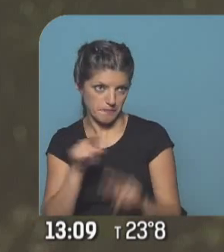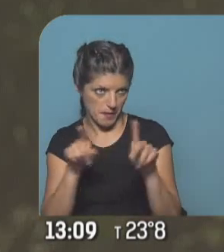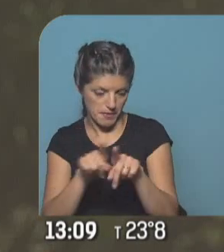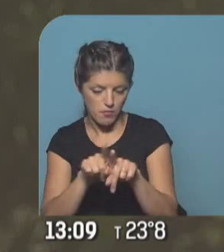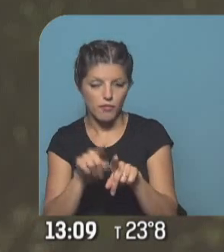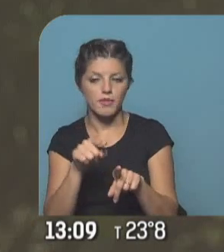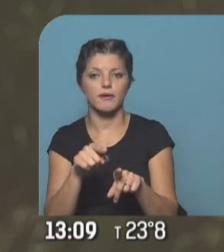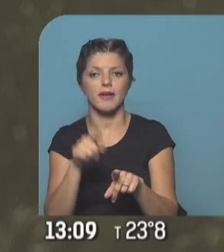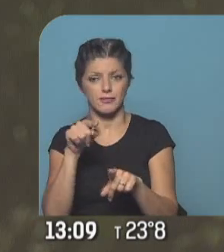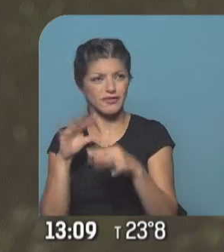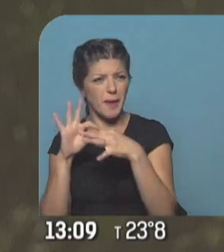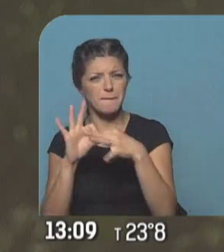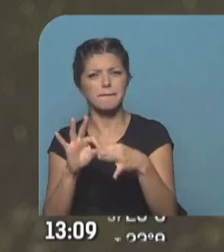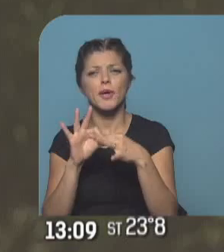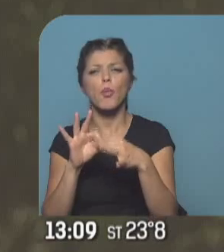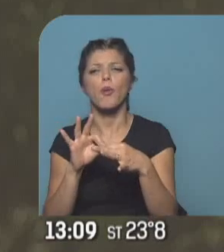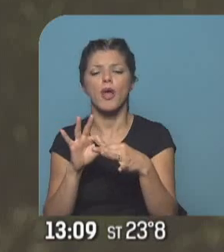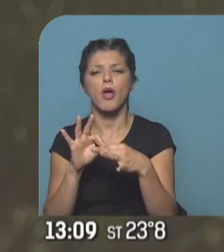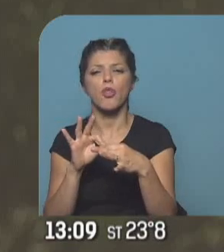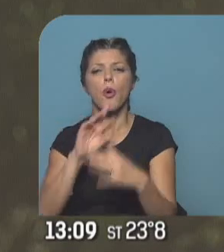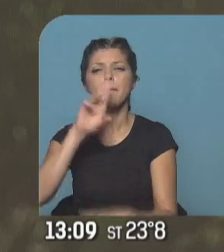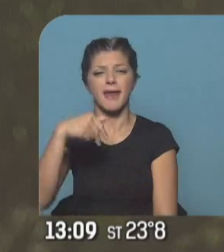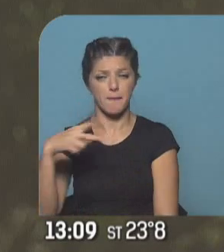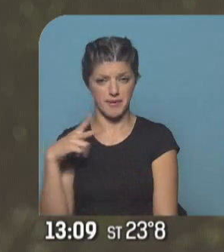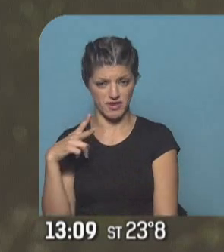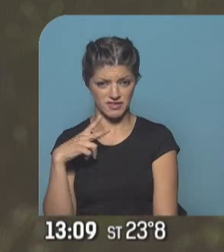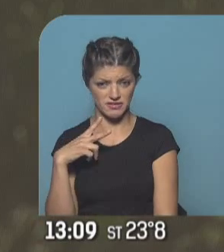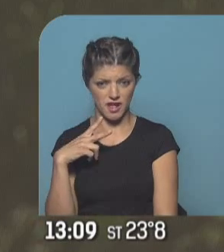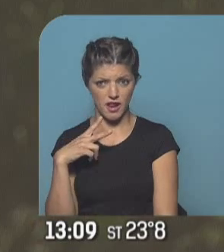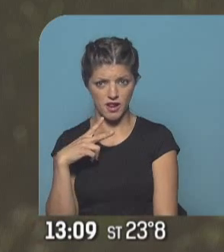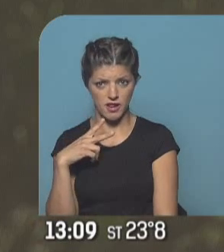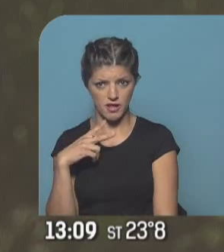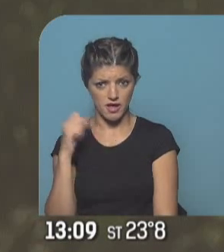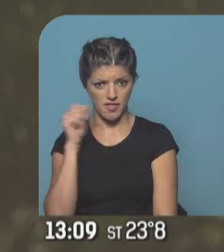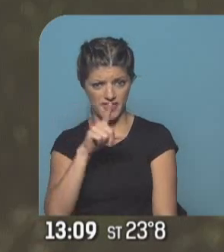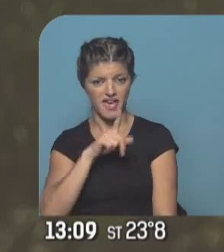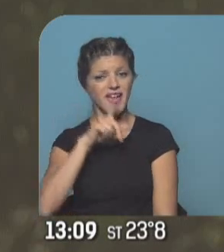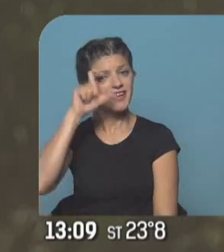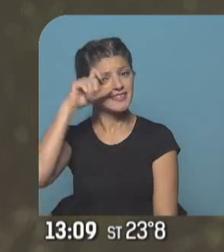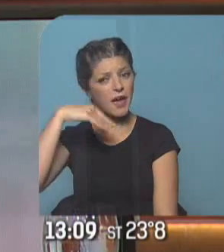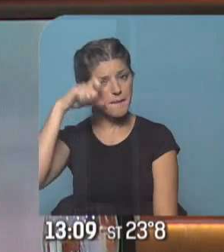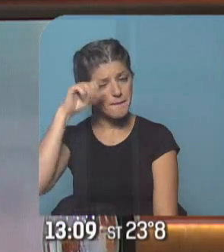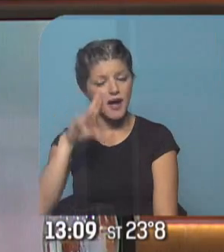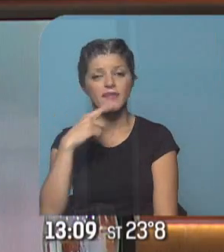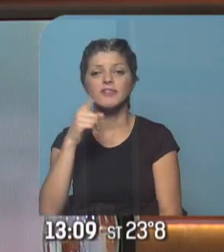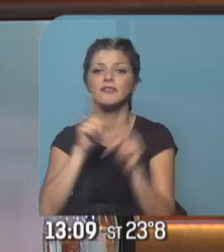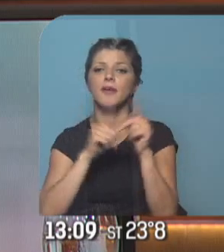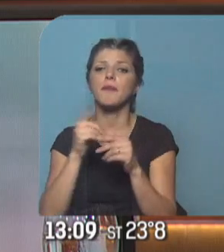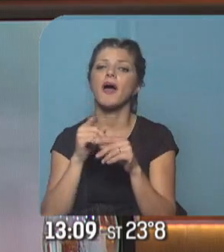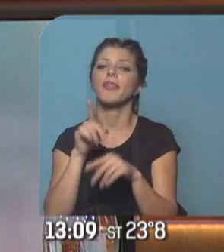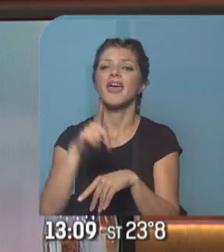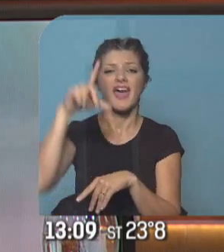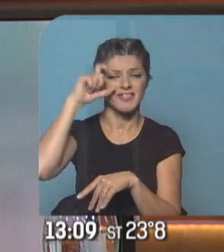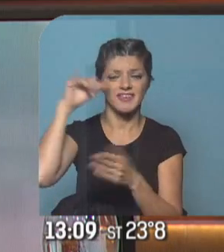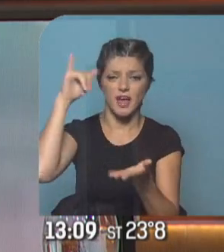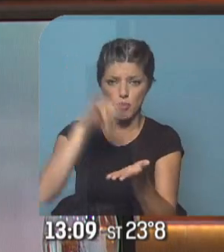con el plan de privatizaciones que tiene Temer. Se habla de más de una decena de aeropuertos, también